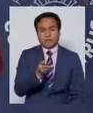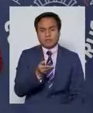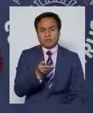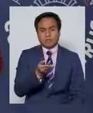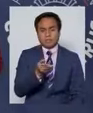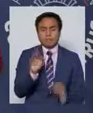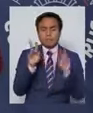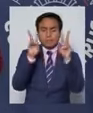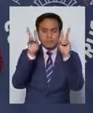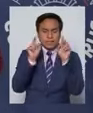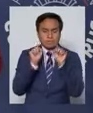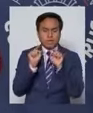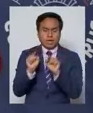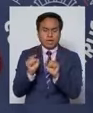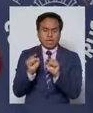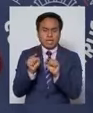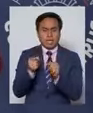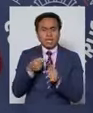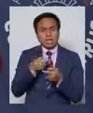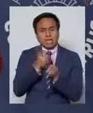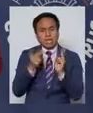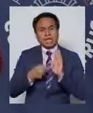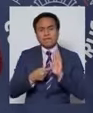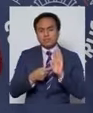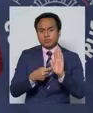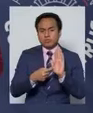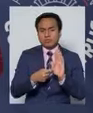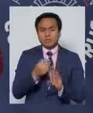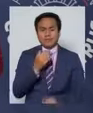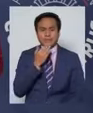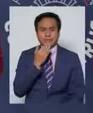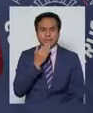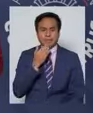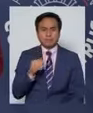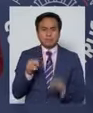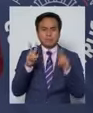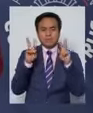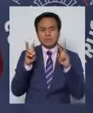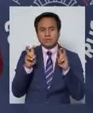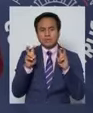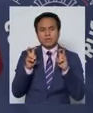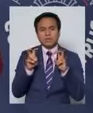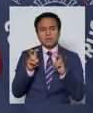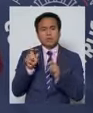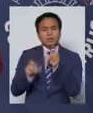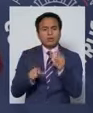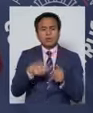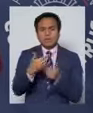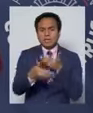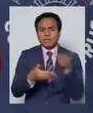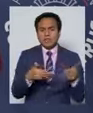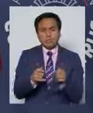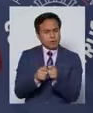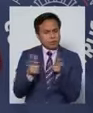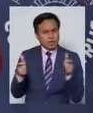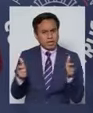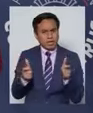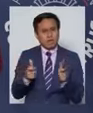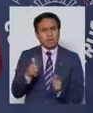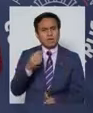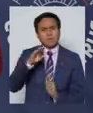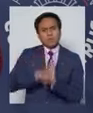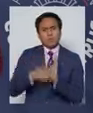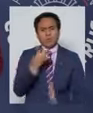respecto a esta declaración. Y también respecto al perfil de contagiados, una gran mayoría son menores de